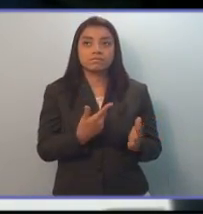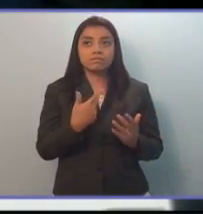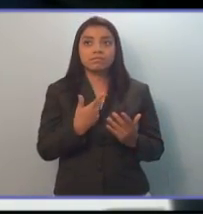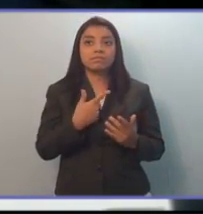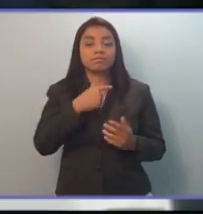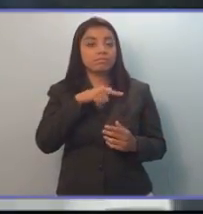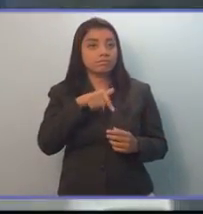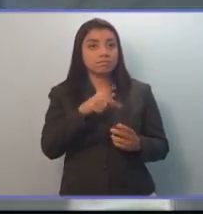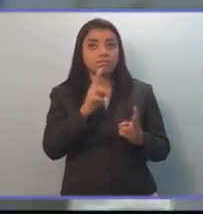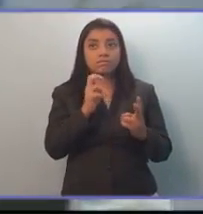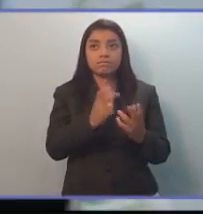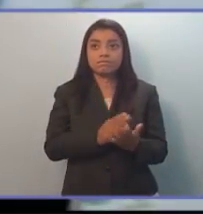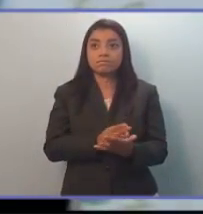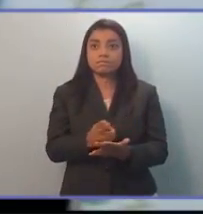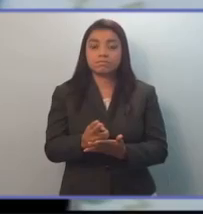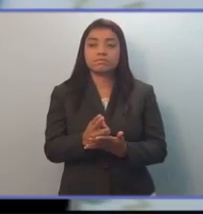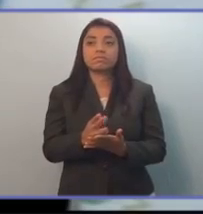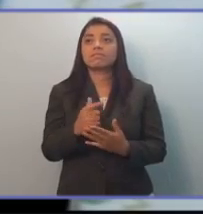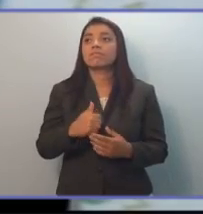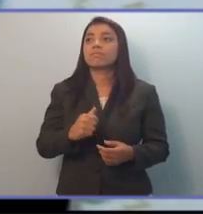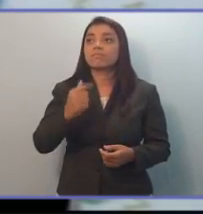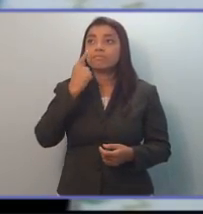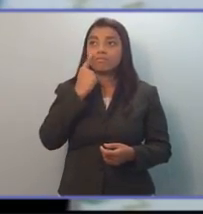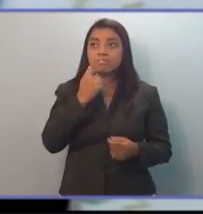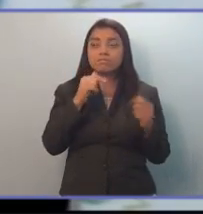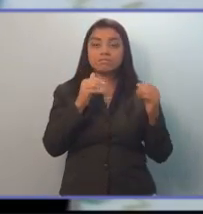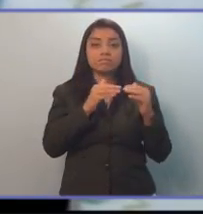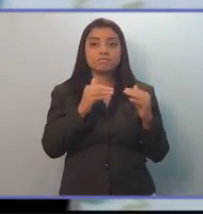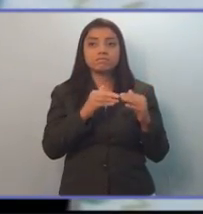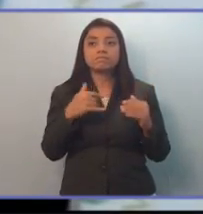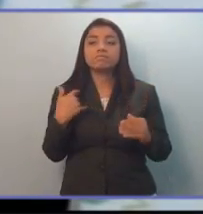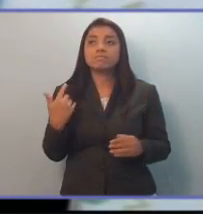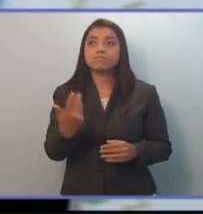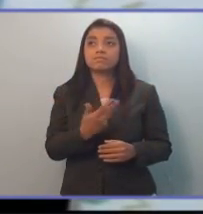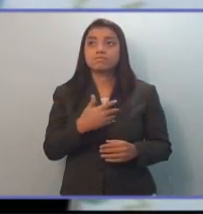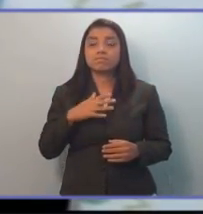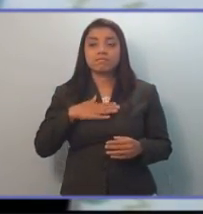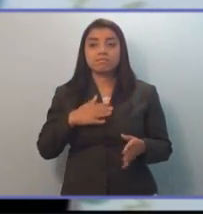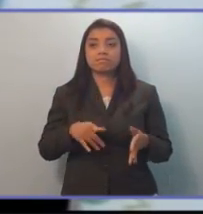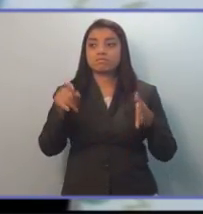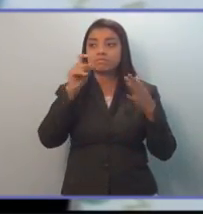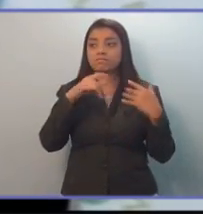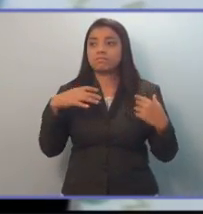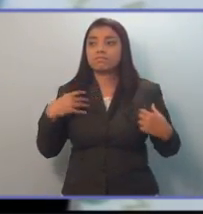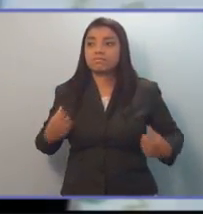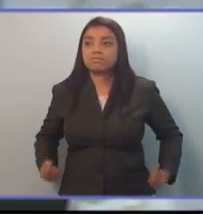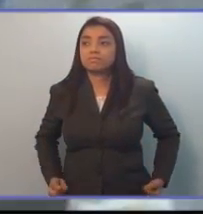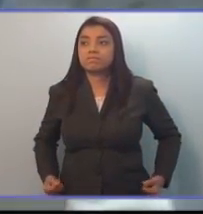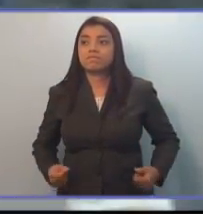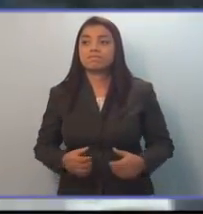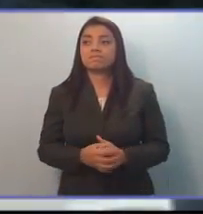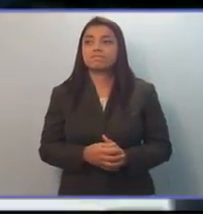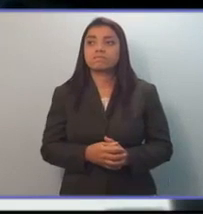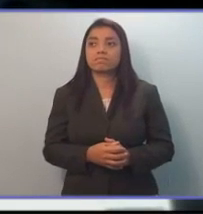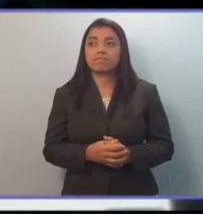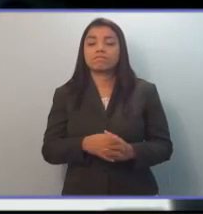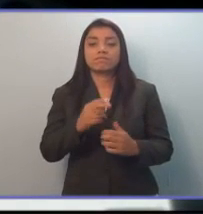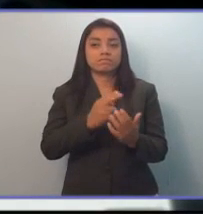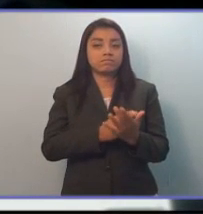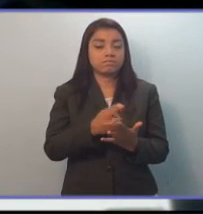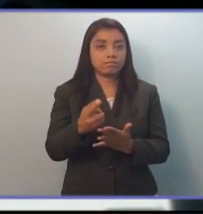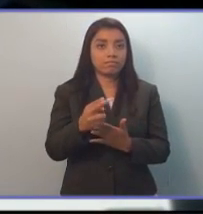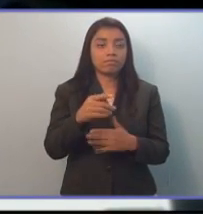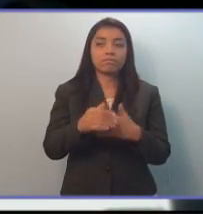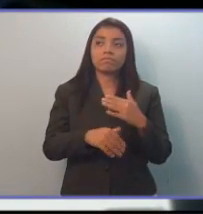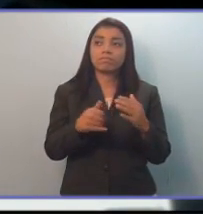ahora la transparencia se está viendo, así como nosotros como primer órgano del Estado estamos demostrando transparencia ante el